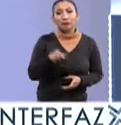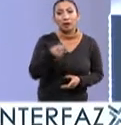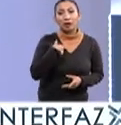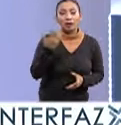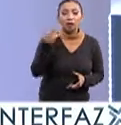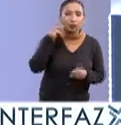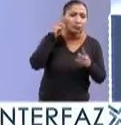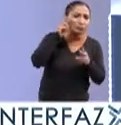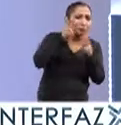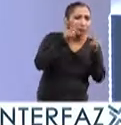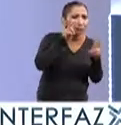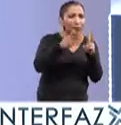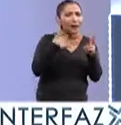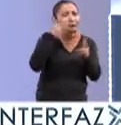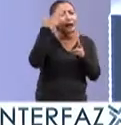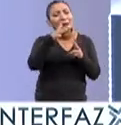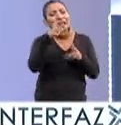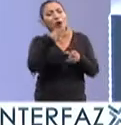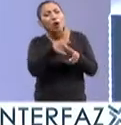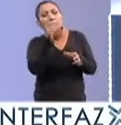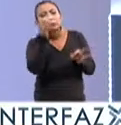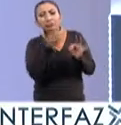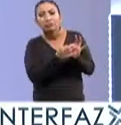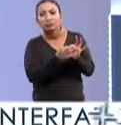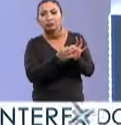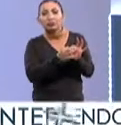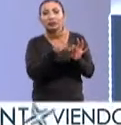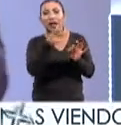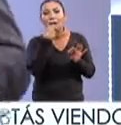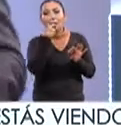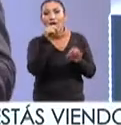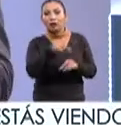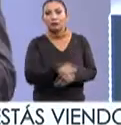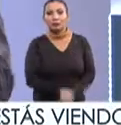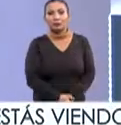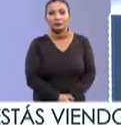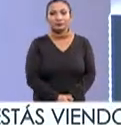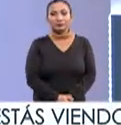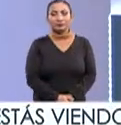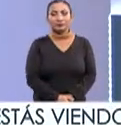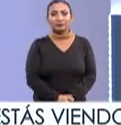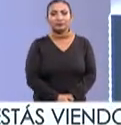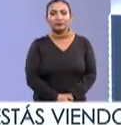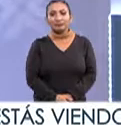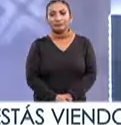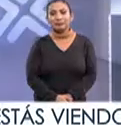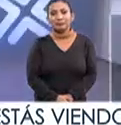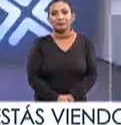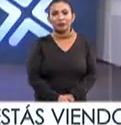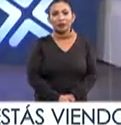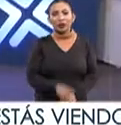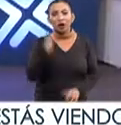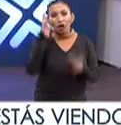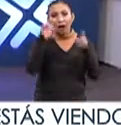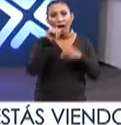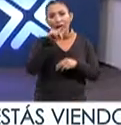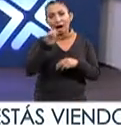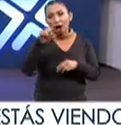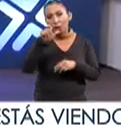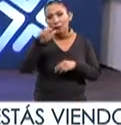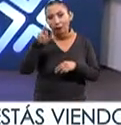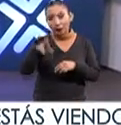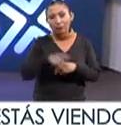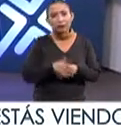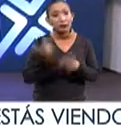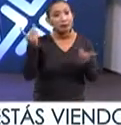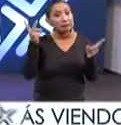han seguido saben, adivinarán o acertarán, Javier, de qué vas a hablar esta mañana. Sí, hola Omar, hola Cris. Javier, bienvenido.